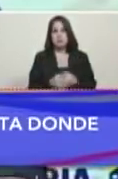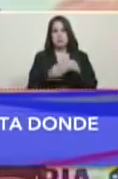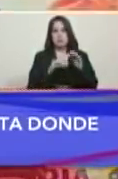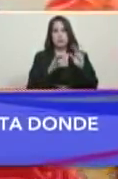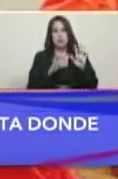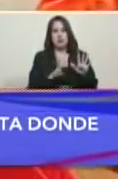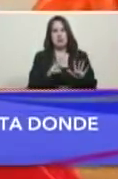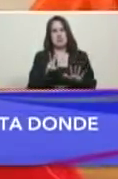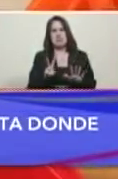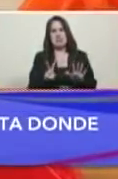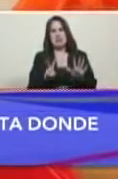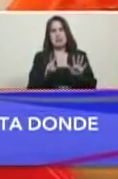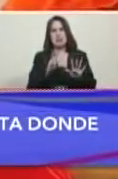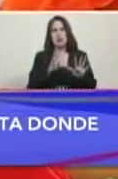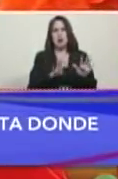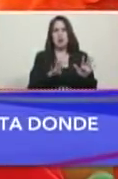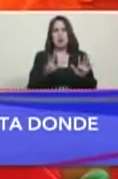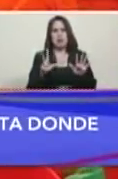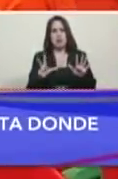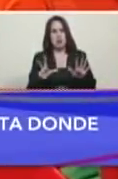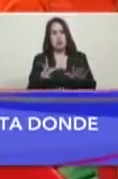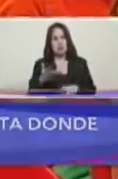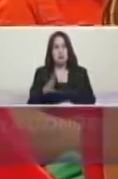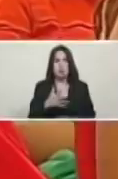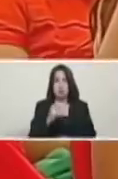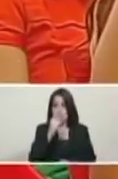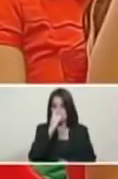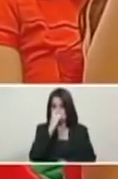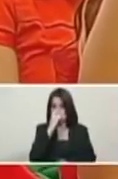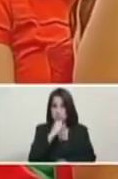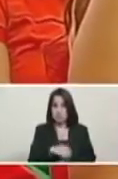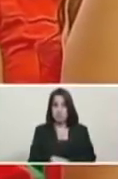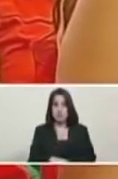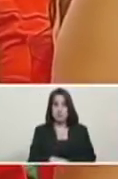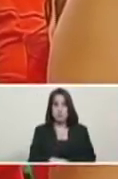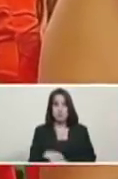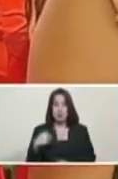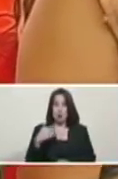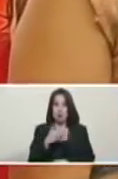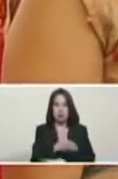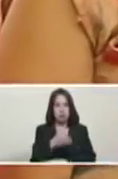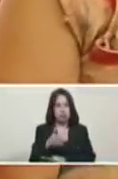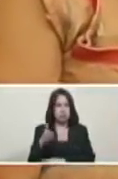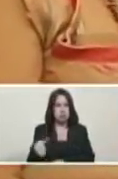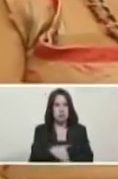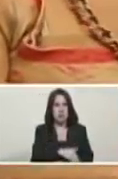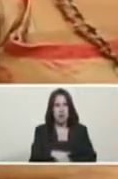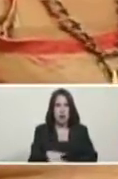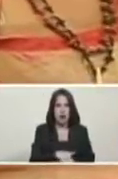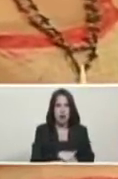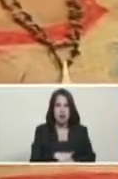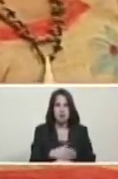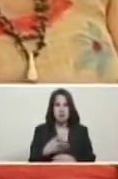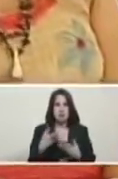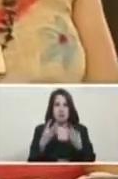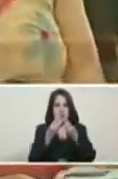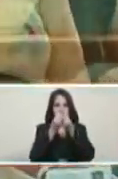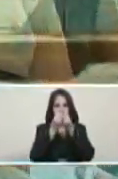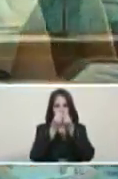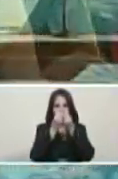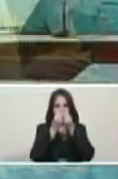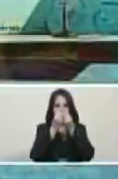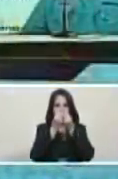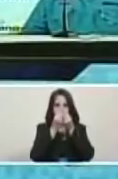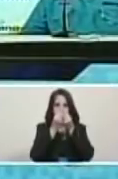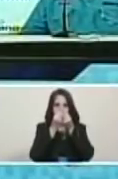97, 98... Nosotros venimos, mira, de andar las calles. Nosotros venimos del combate cuerpo a